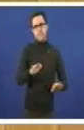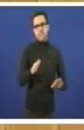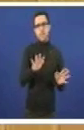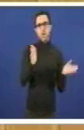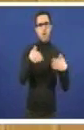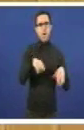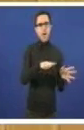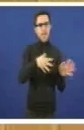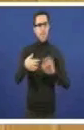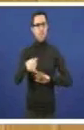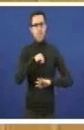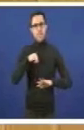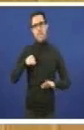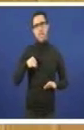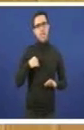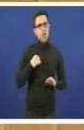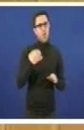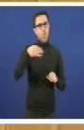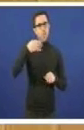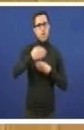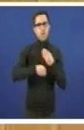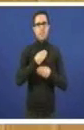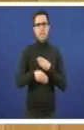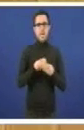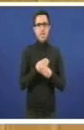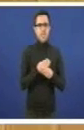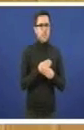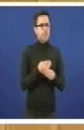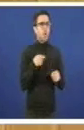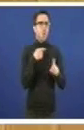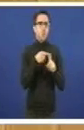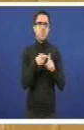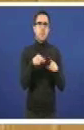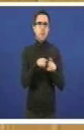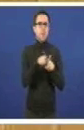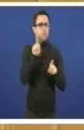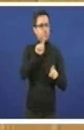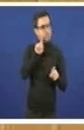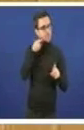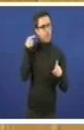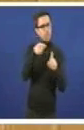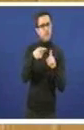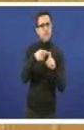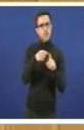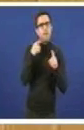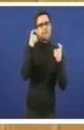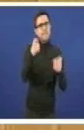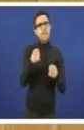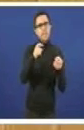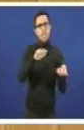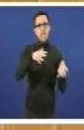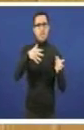e que vostedes o único que están facendo utilizar a demagogia para intentar confundir a cidadanía